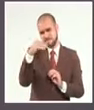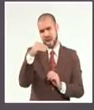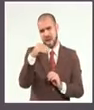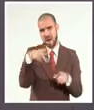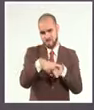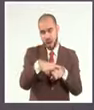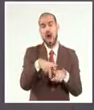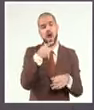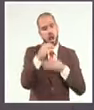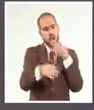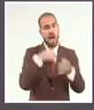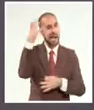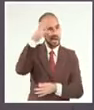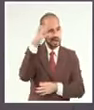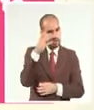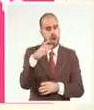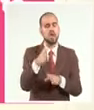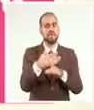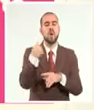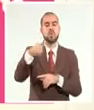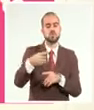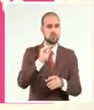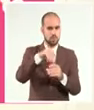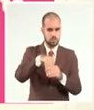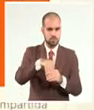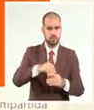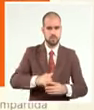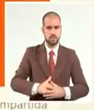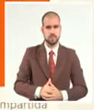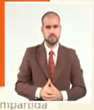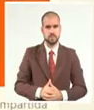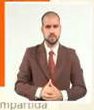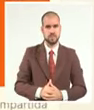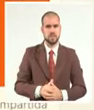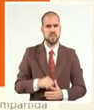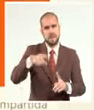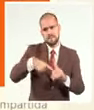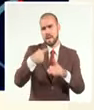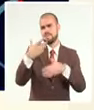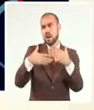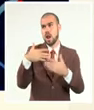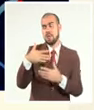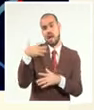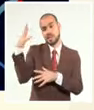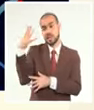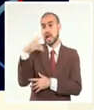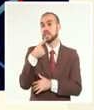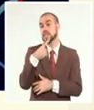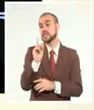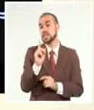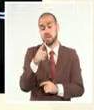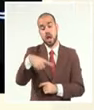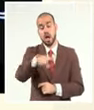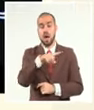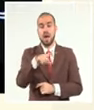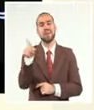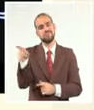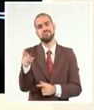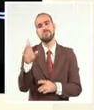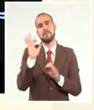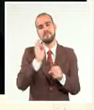criterios y valoraciones sobre el juicio y también de causas externas que, según ellos, contribuyeron